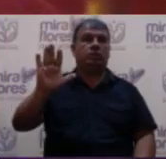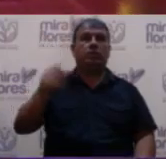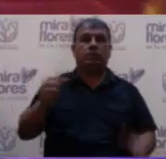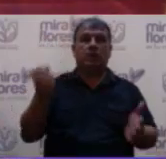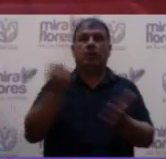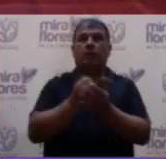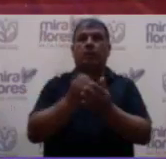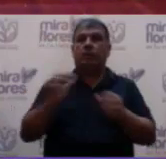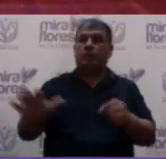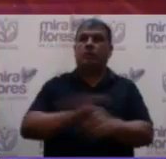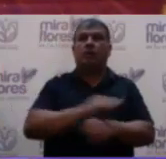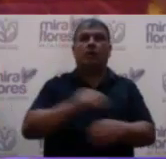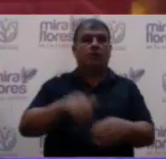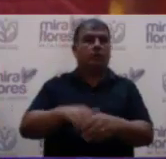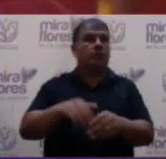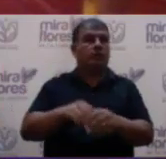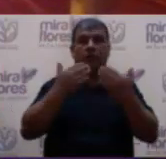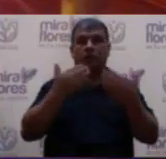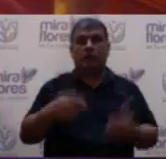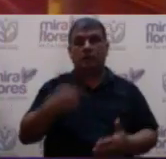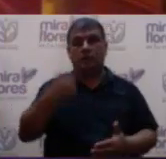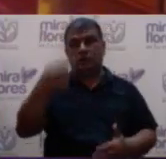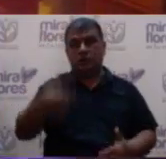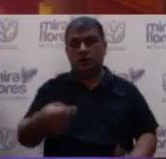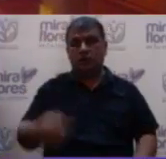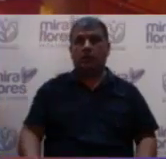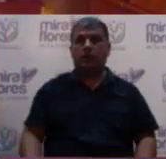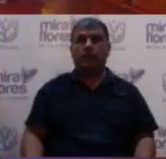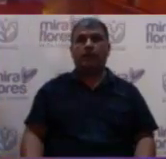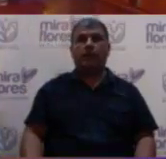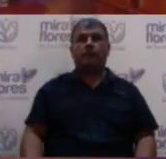Se aprueba por unanimidad de votos también. Muchas gracias. Vamos al siguiente punto.